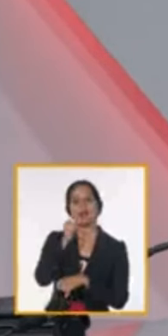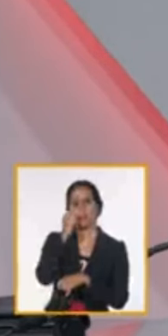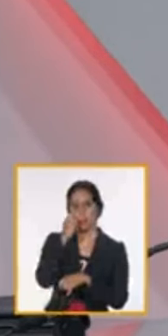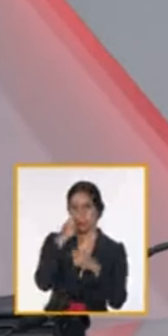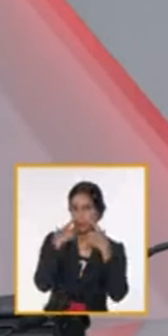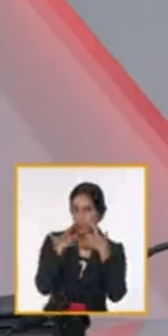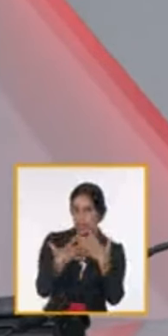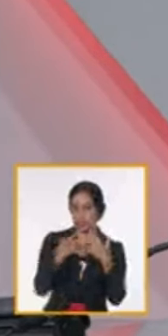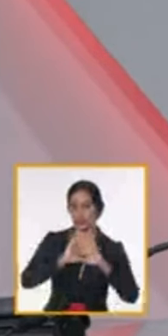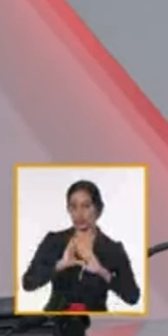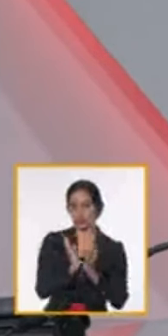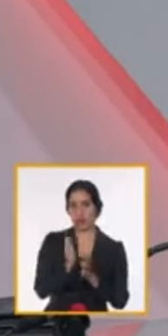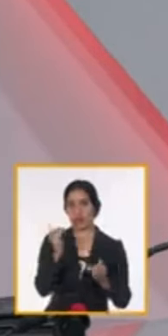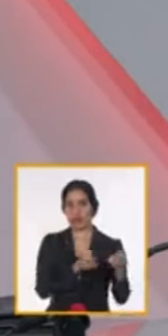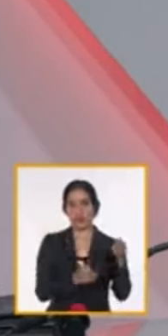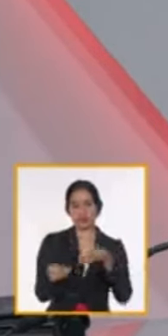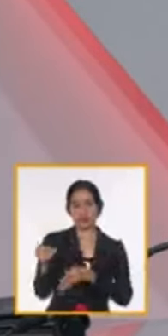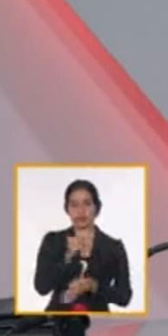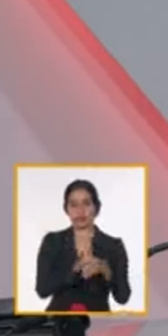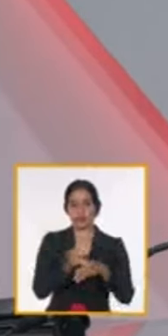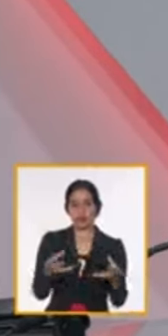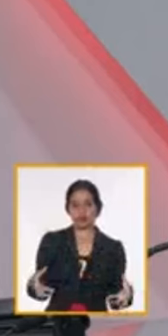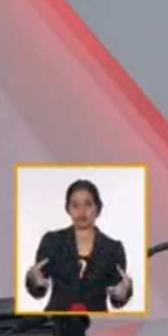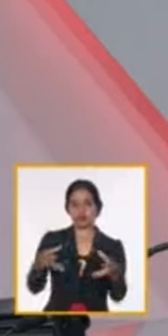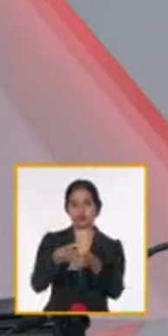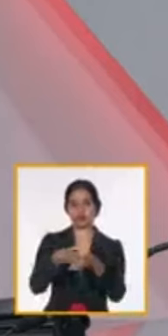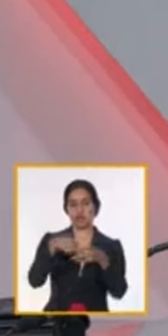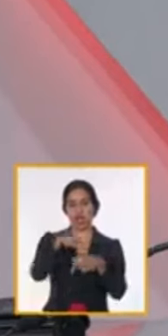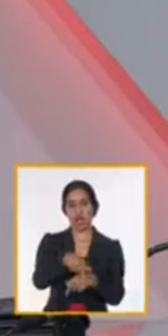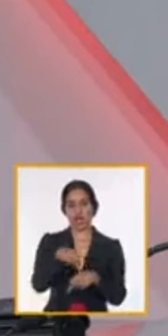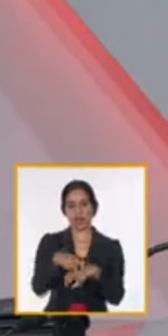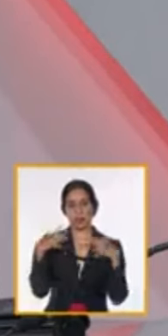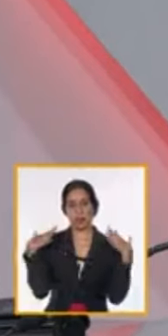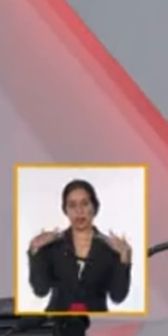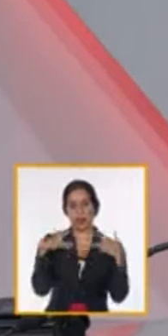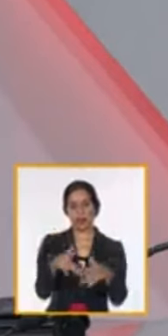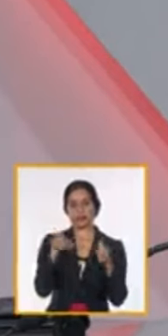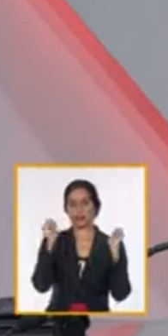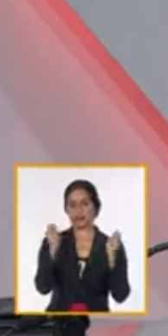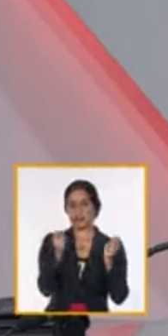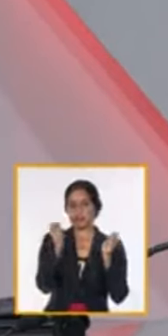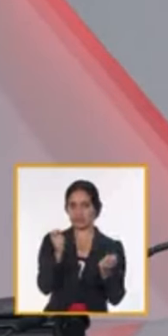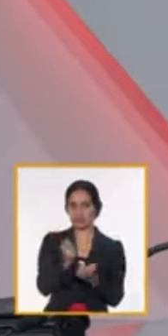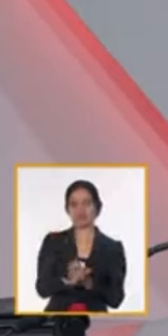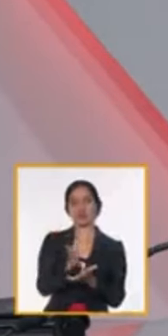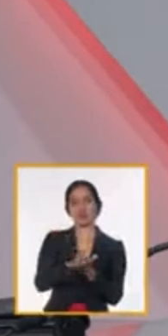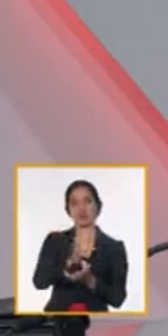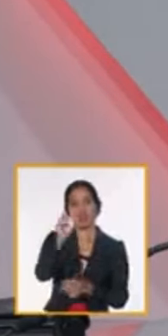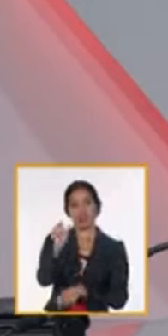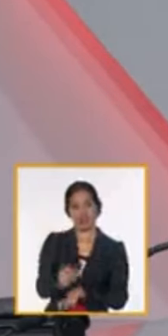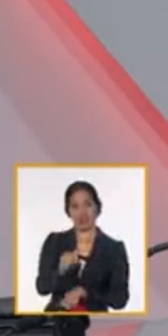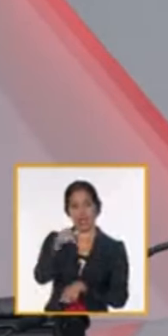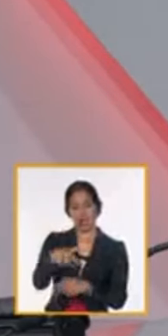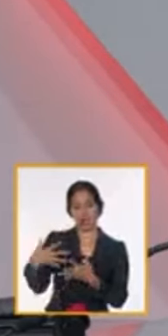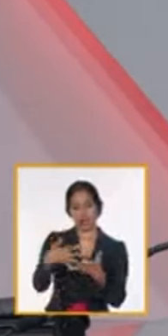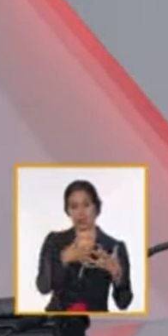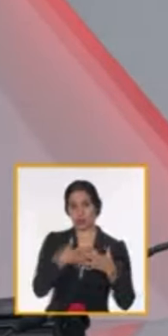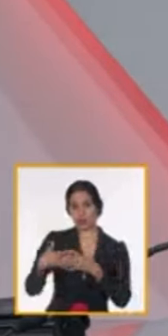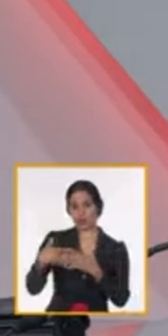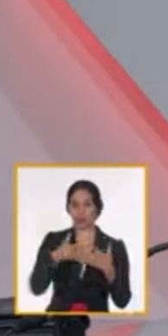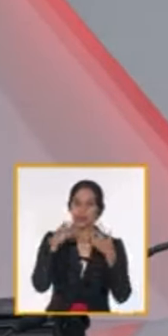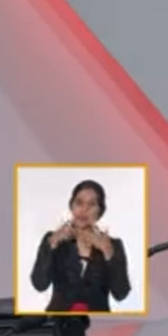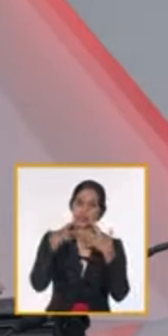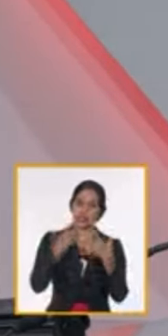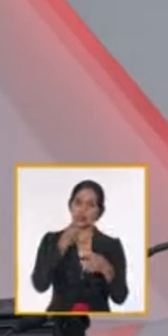partícipes de estas manifestaciones del estudiantado y los jóvenes estadounidenses y que nos pueden contar un poco